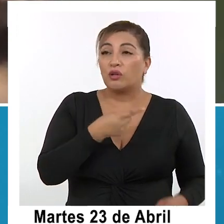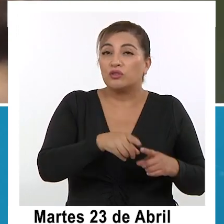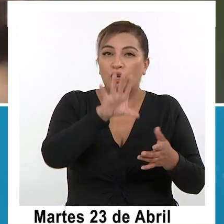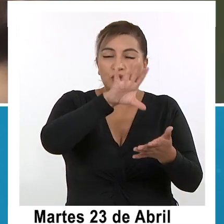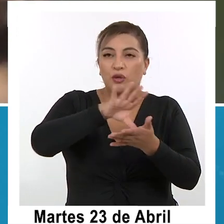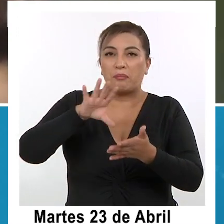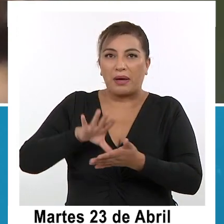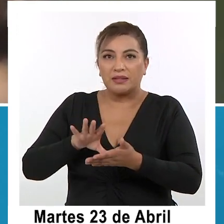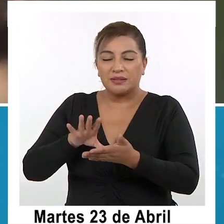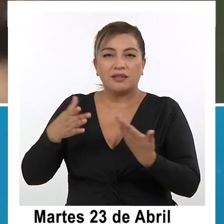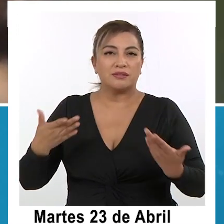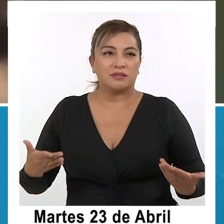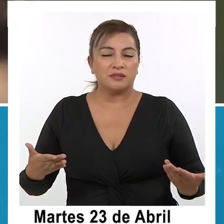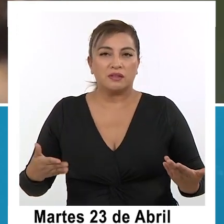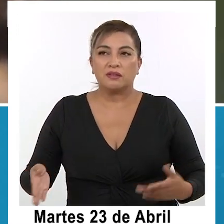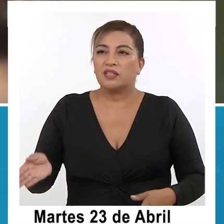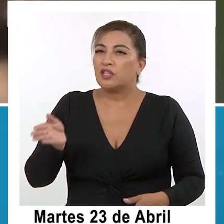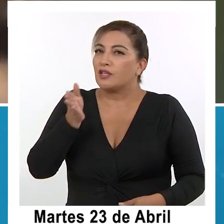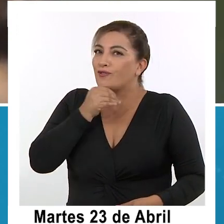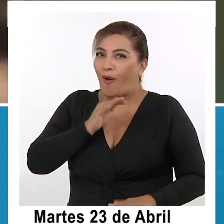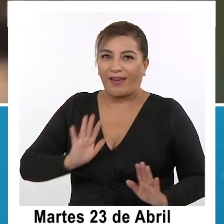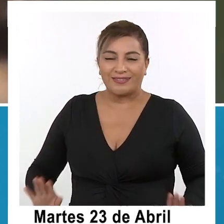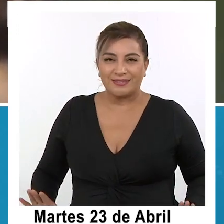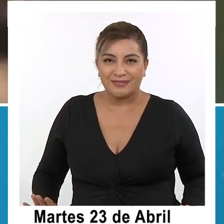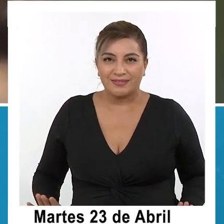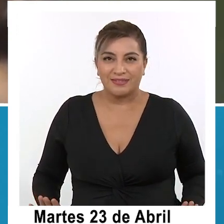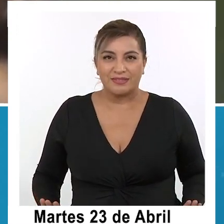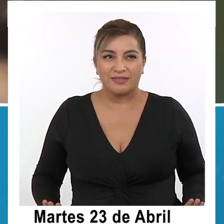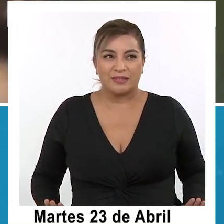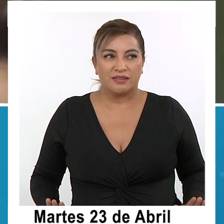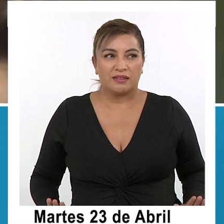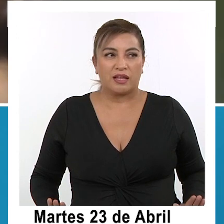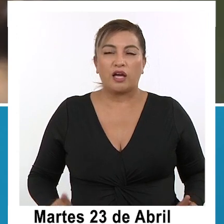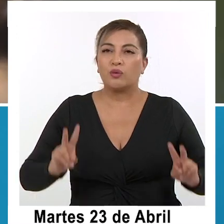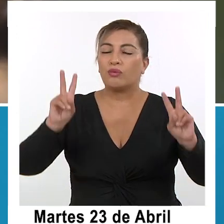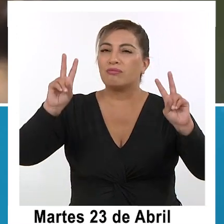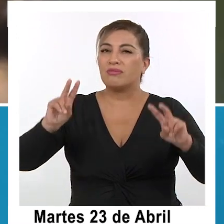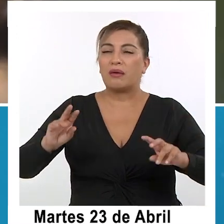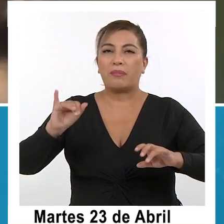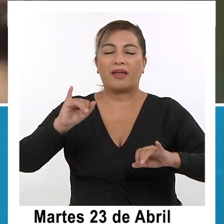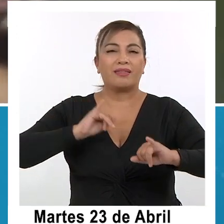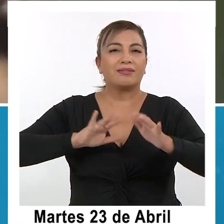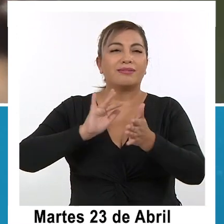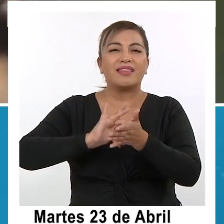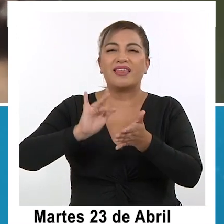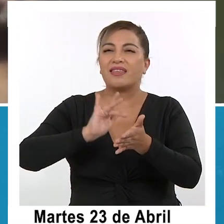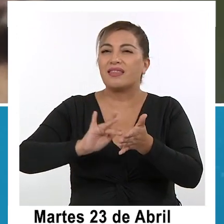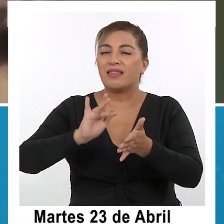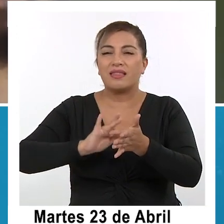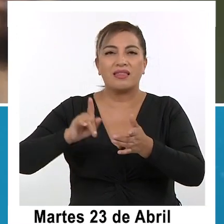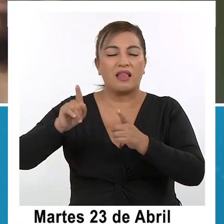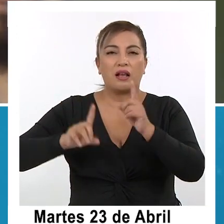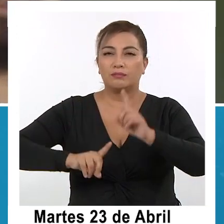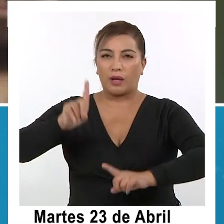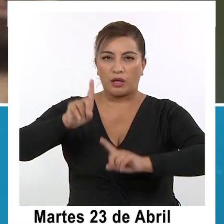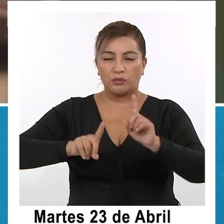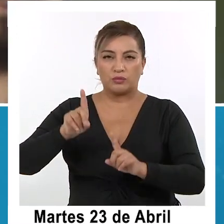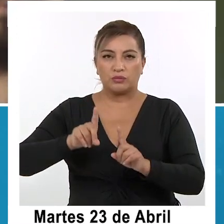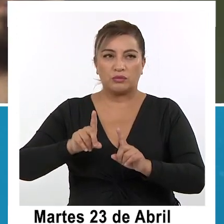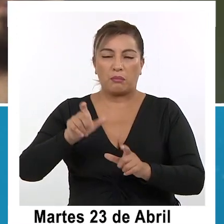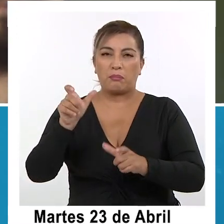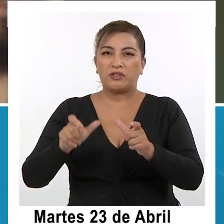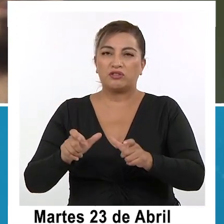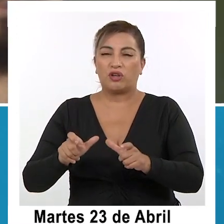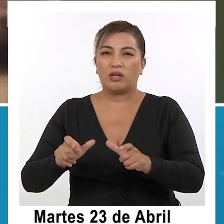que acaba de mencionar no están ni cerca no donde hay una una una brecha digital mucho más grande obviamente en muchos casos con con